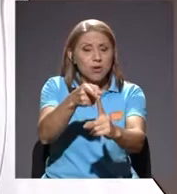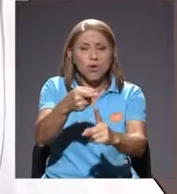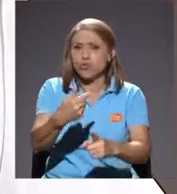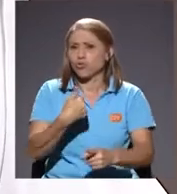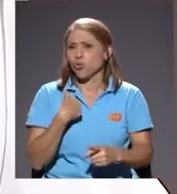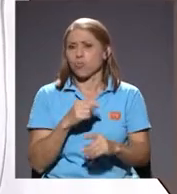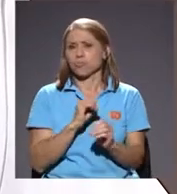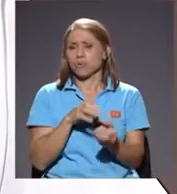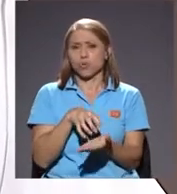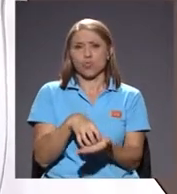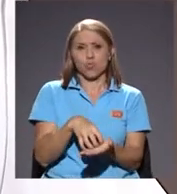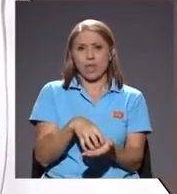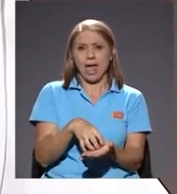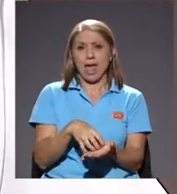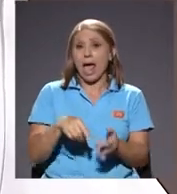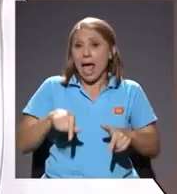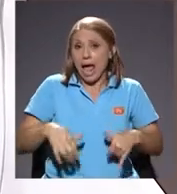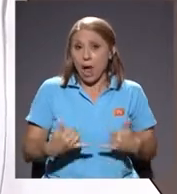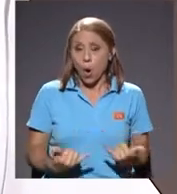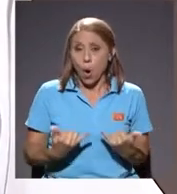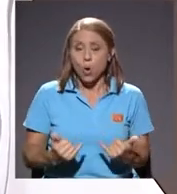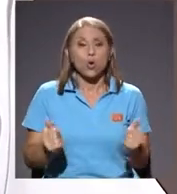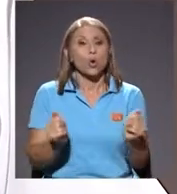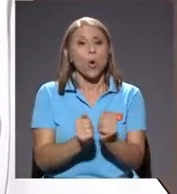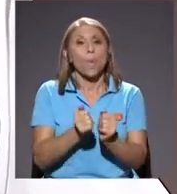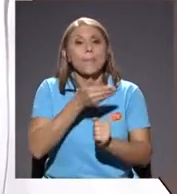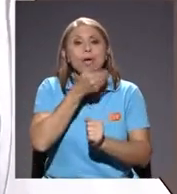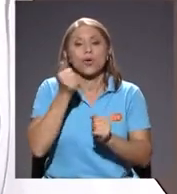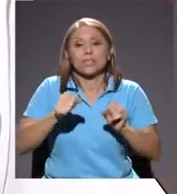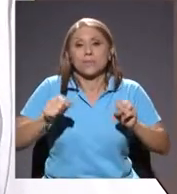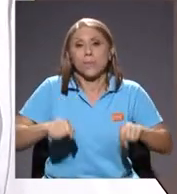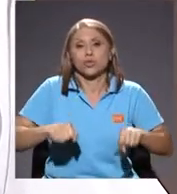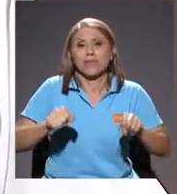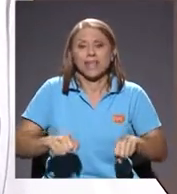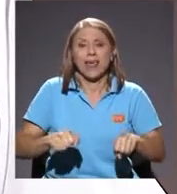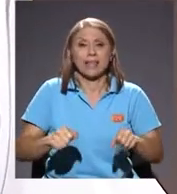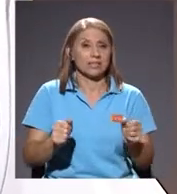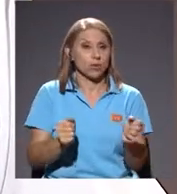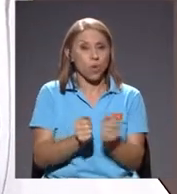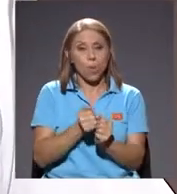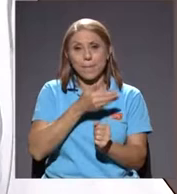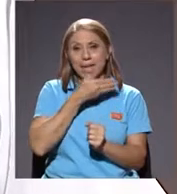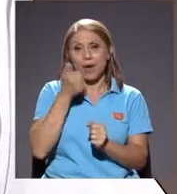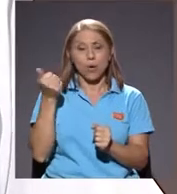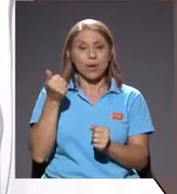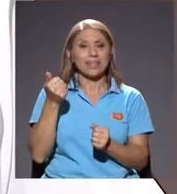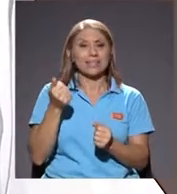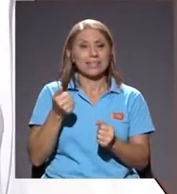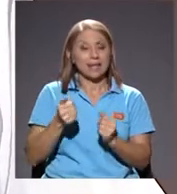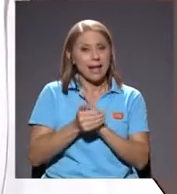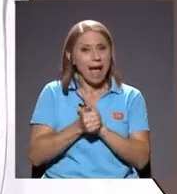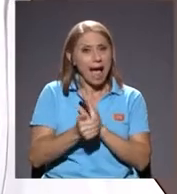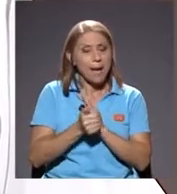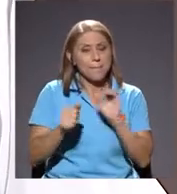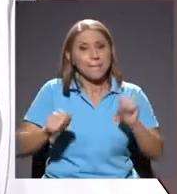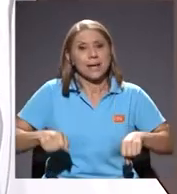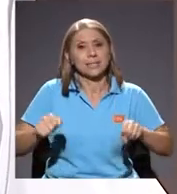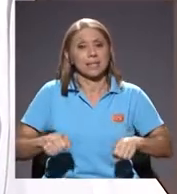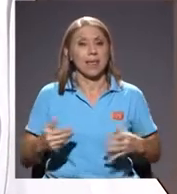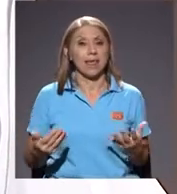de que hoy con mejores posibilidades mejores capacidades está esta